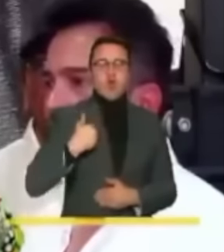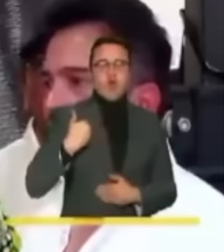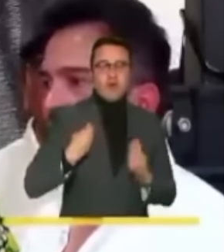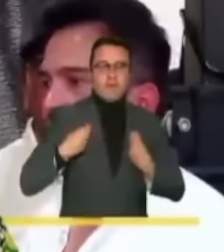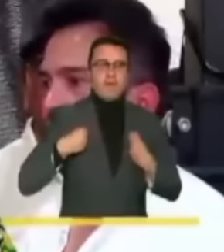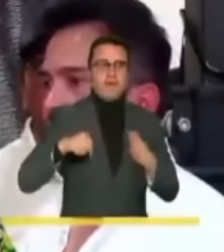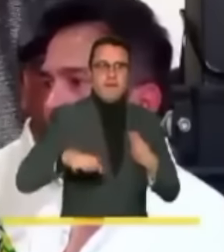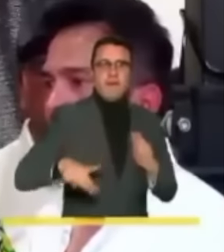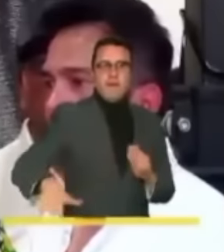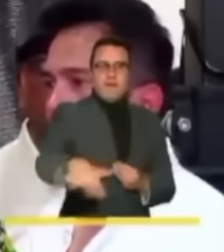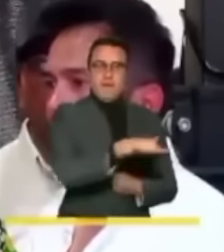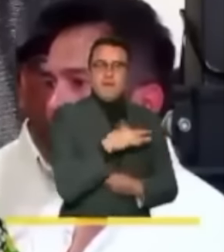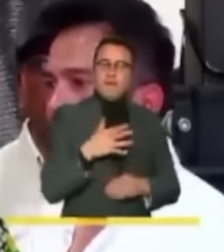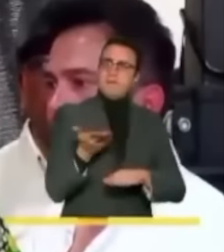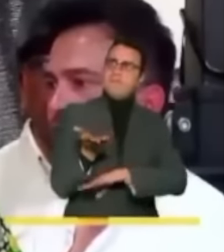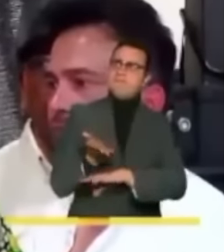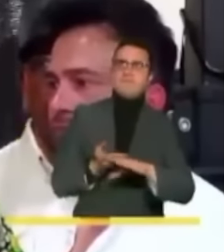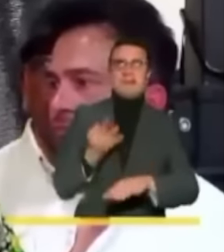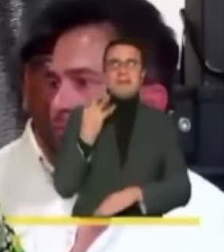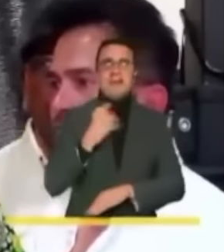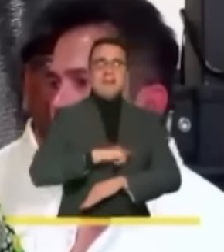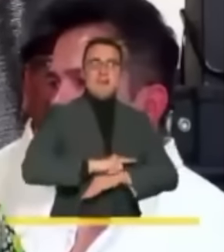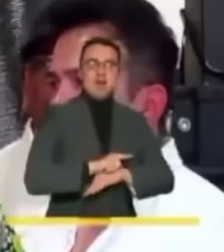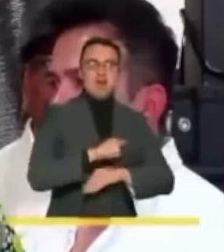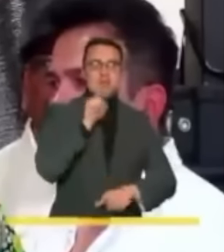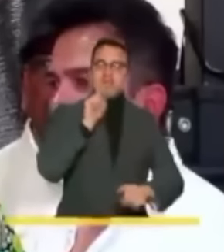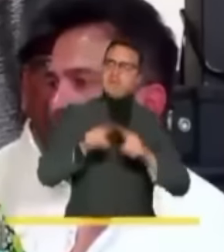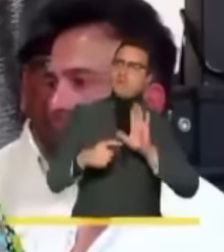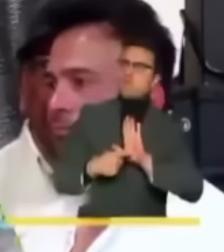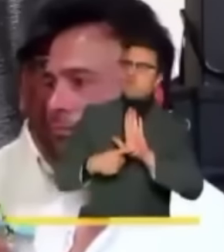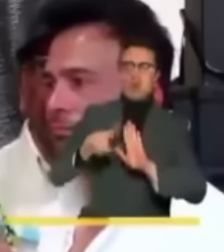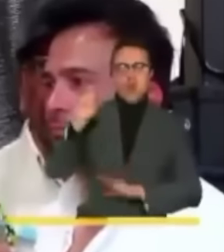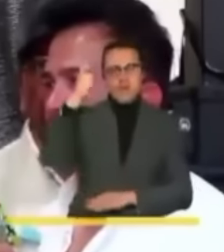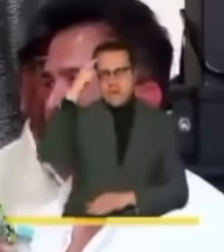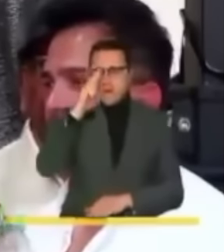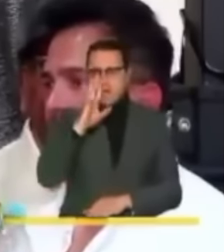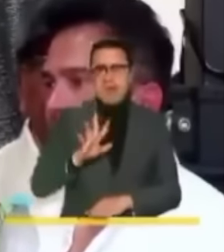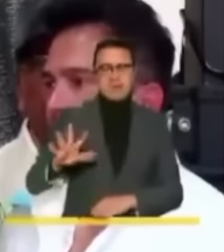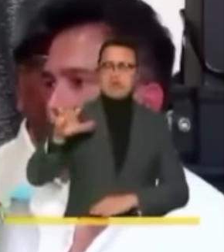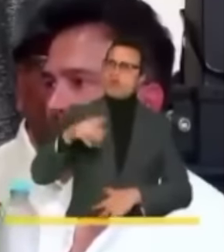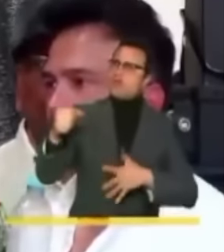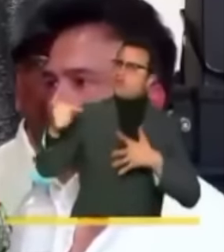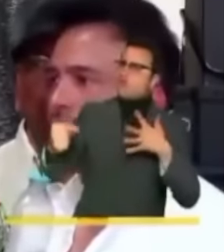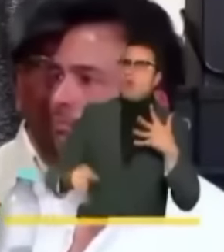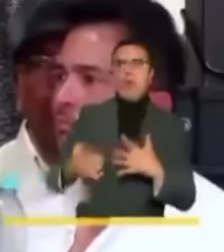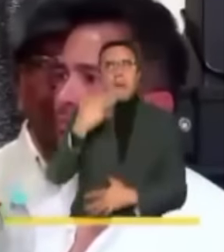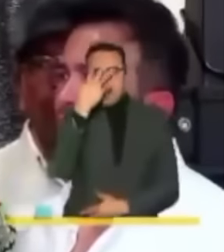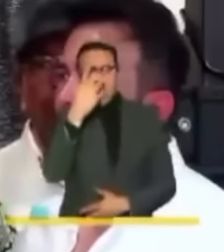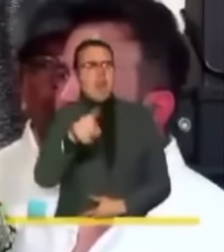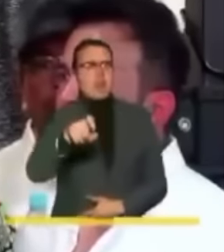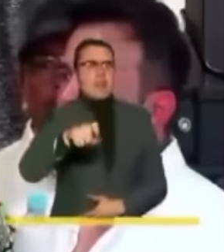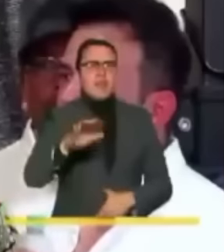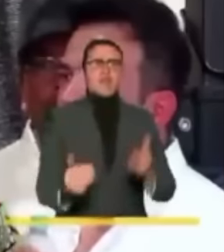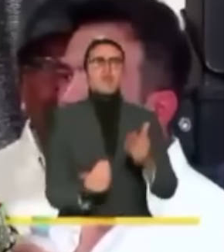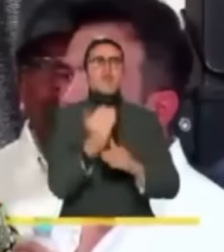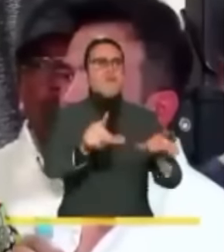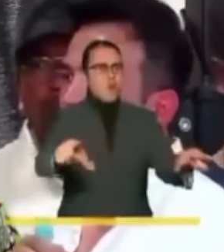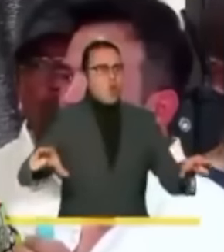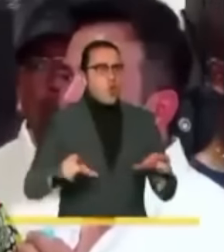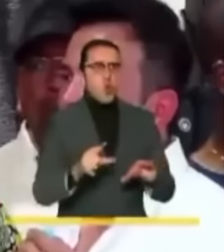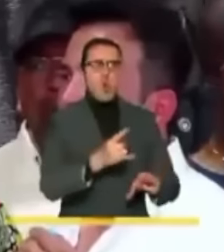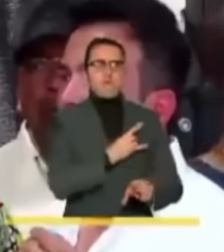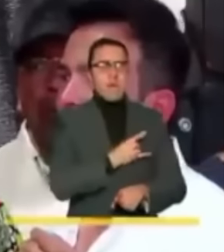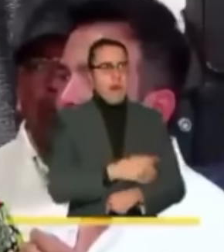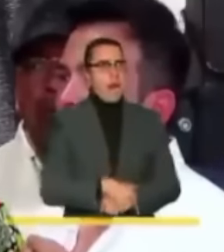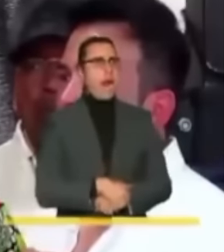territorio que pidieron 3 minutos para sustentarle al Gobierno Nacional por qué necesitaban una sede universitaria. Y por esa